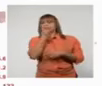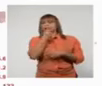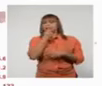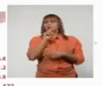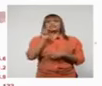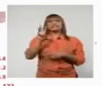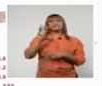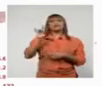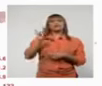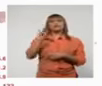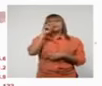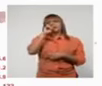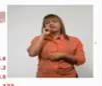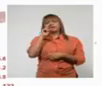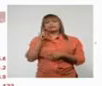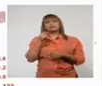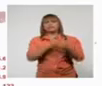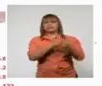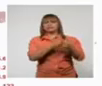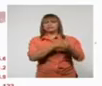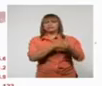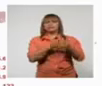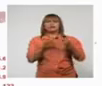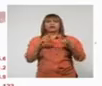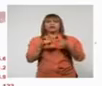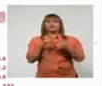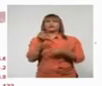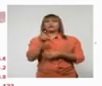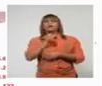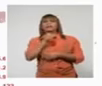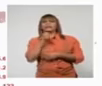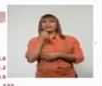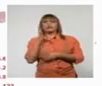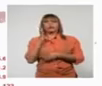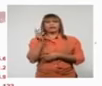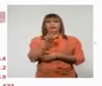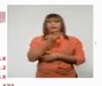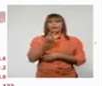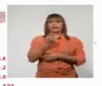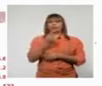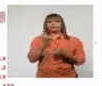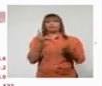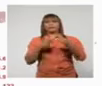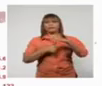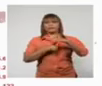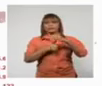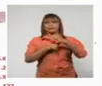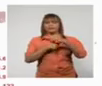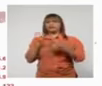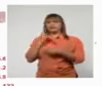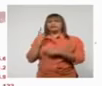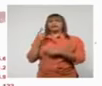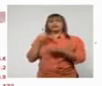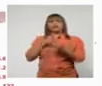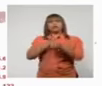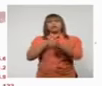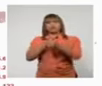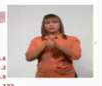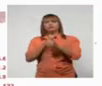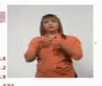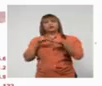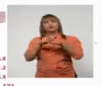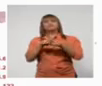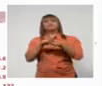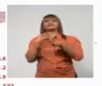acompañó durante el pasado martes en el debate presidencial en Ohio y que ha estado con él acompañándolo en varios de los viajes